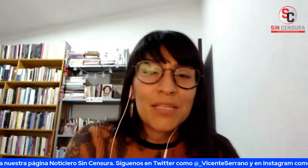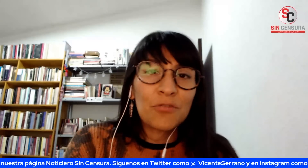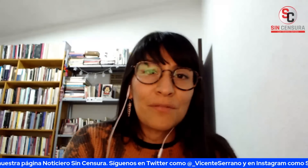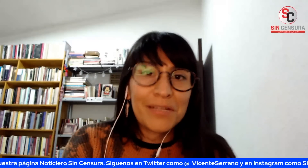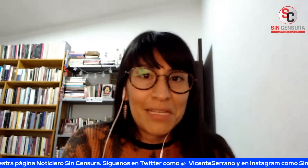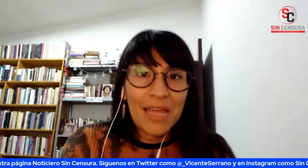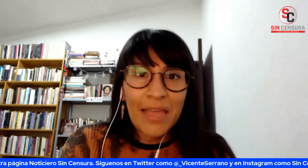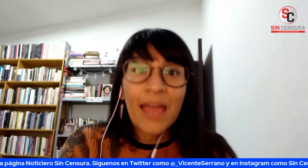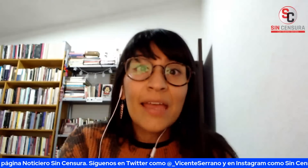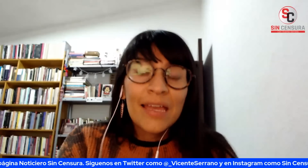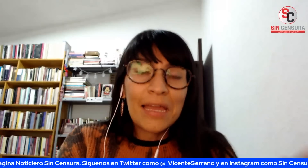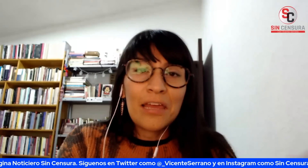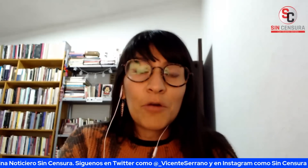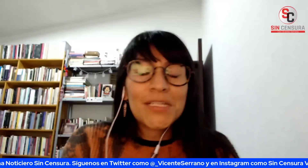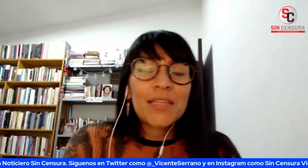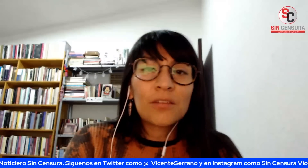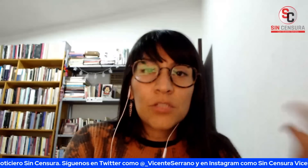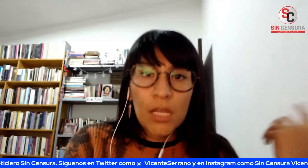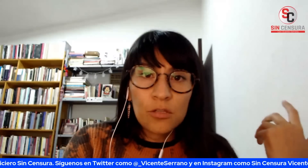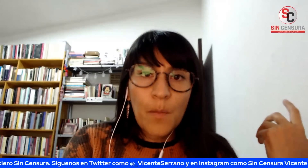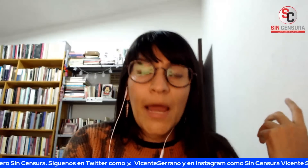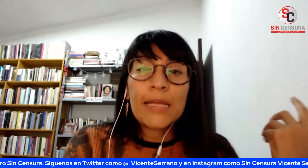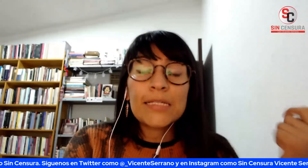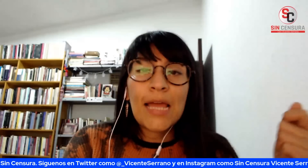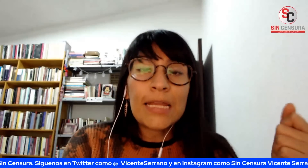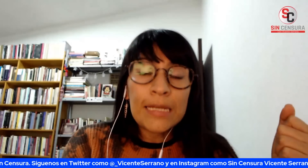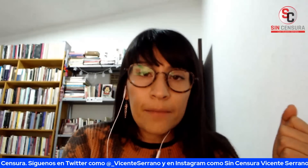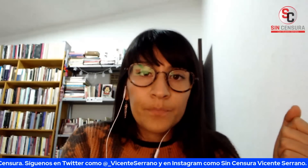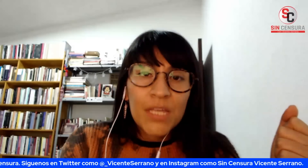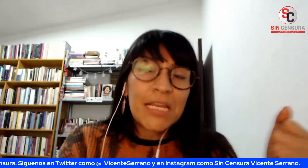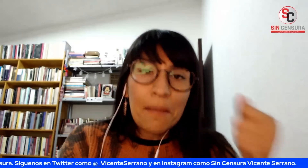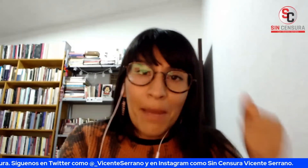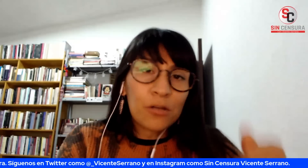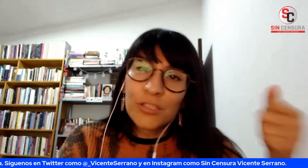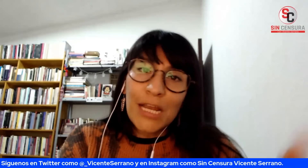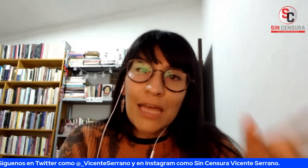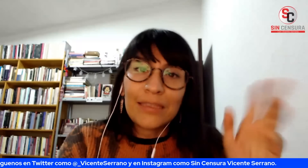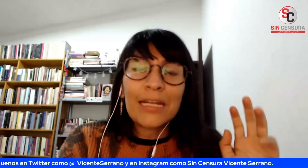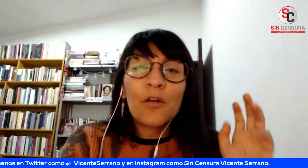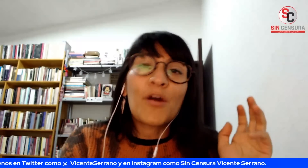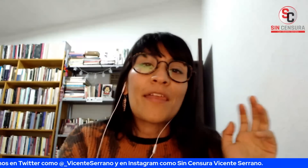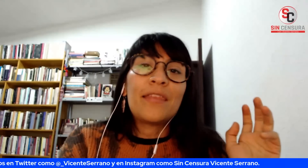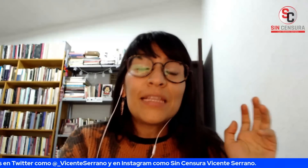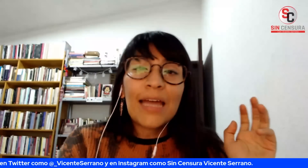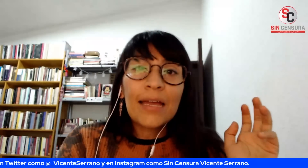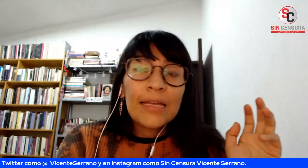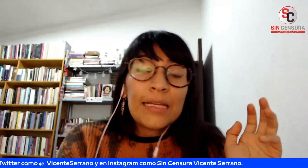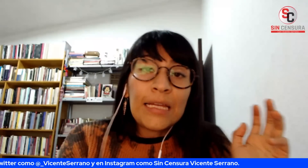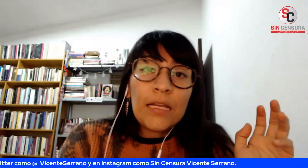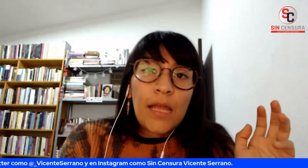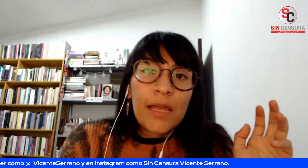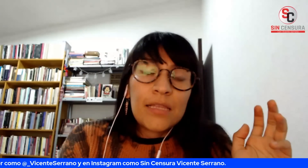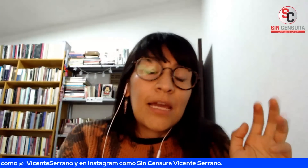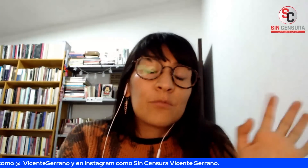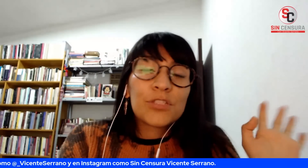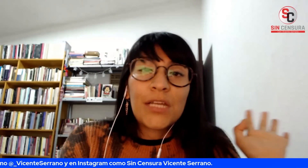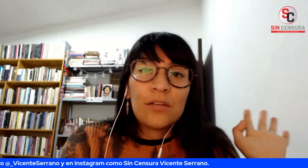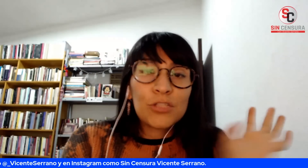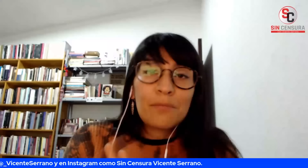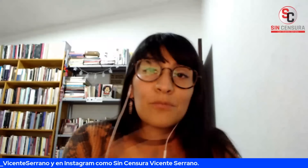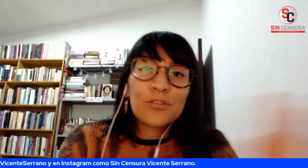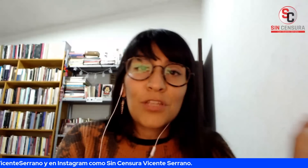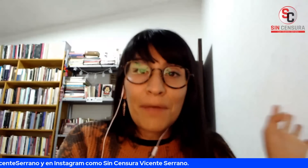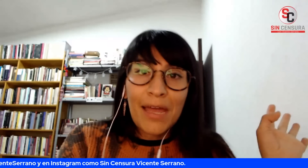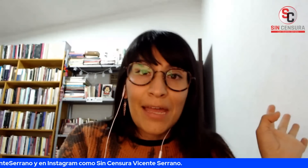esa plaza universitaria que dejó hace tantos años para irse al INE. Sin embargo, se la tienen guardadita y digamos que